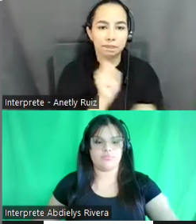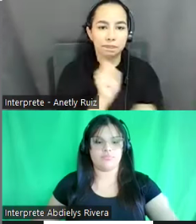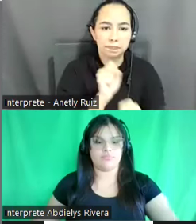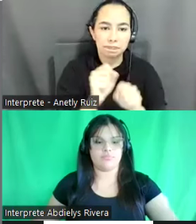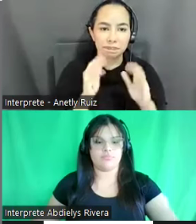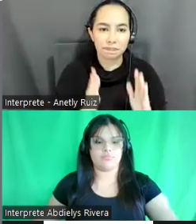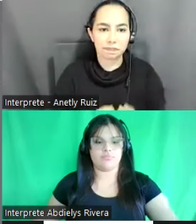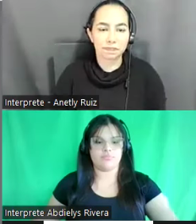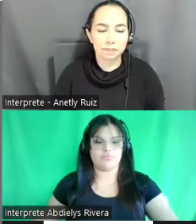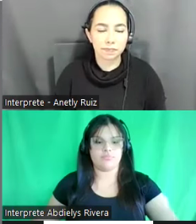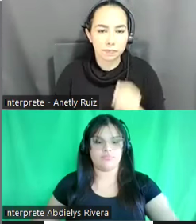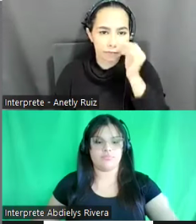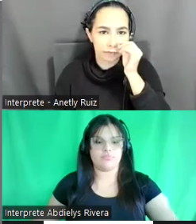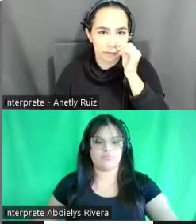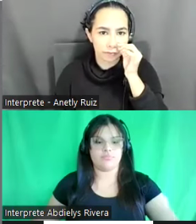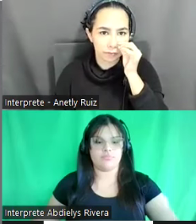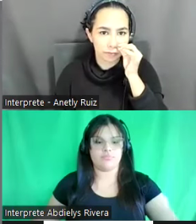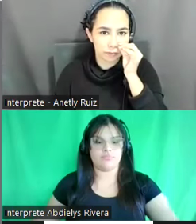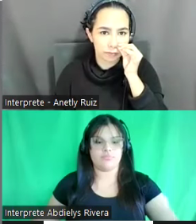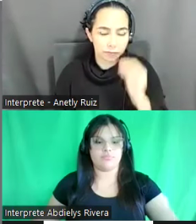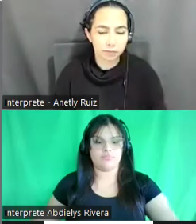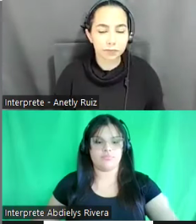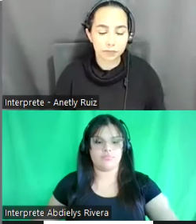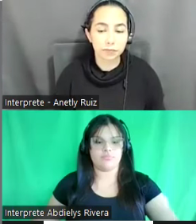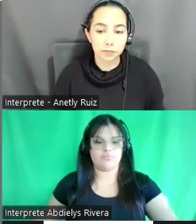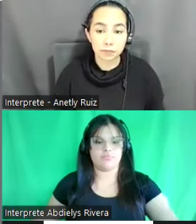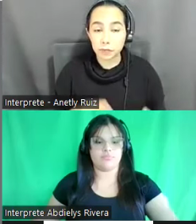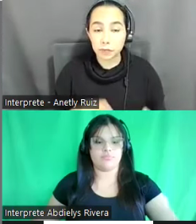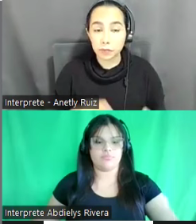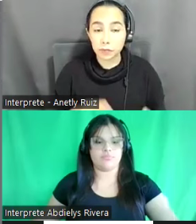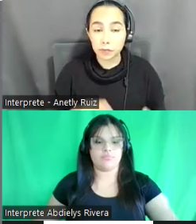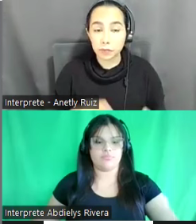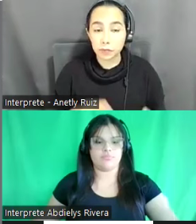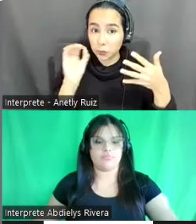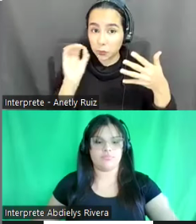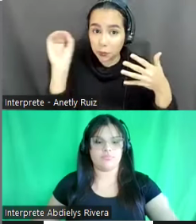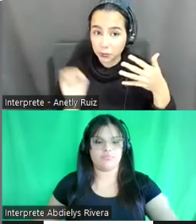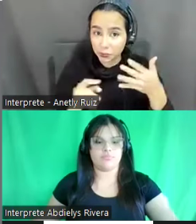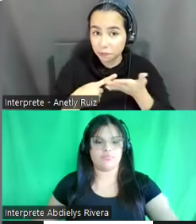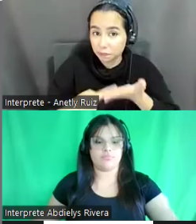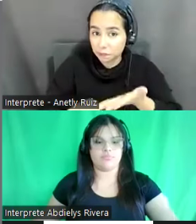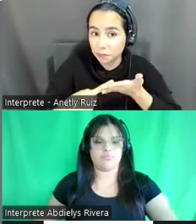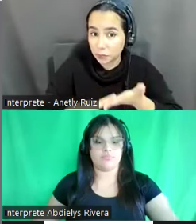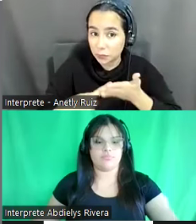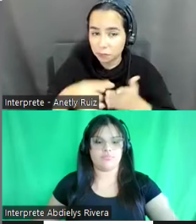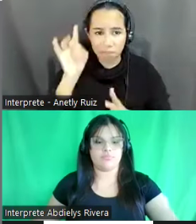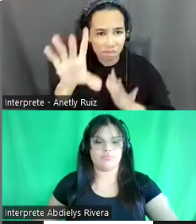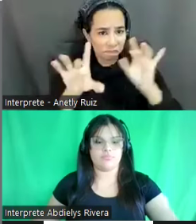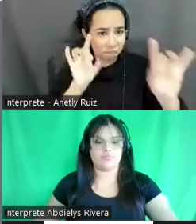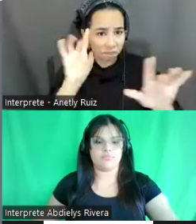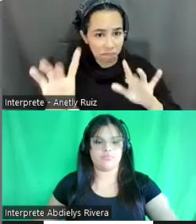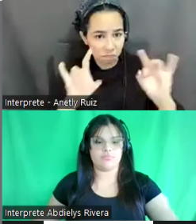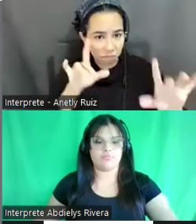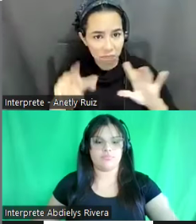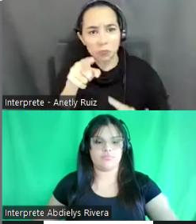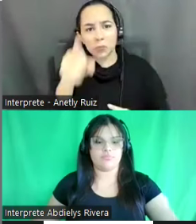en las estadísticas que le he mencionado durante la tarde de hoy, ¿creen ustedes que los